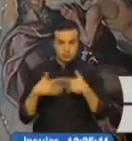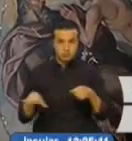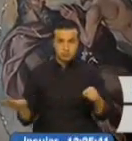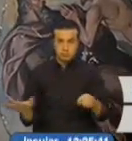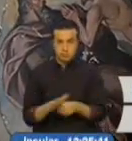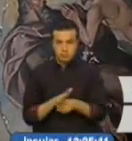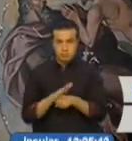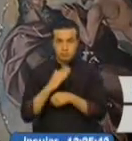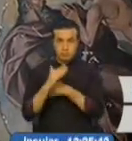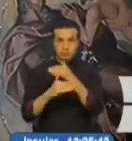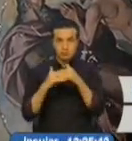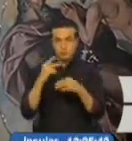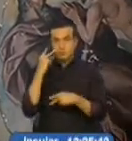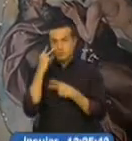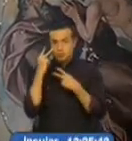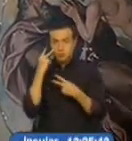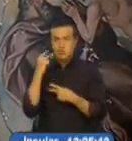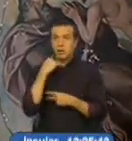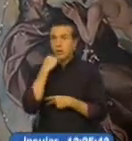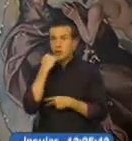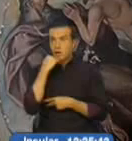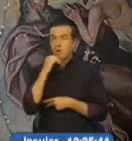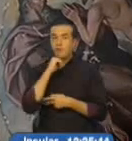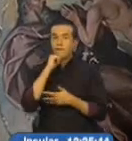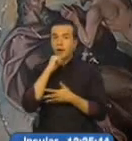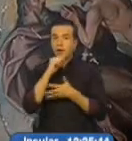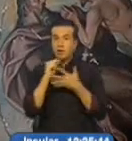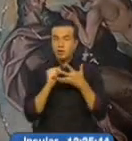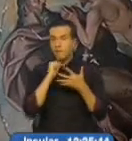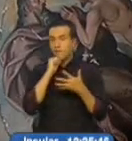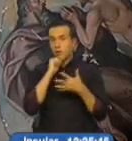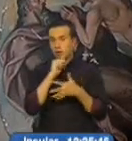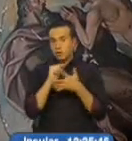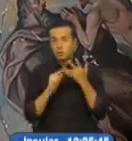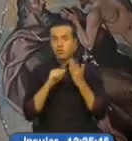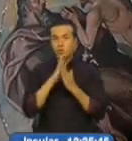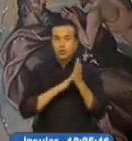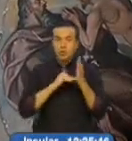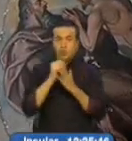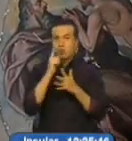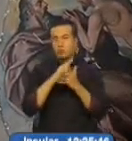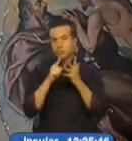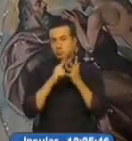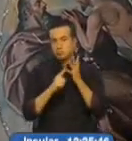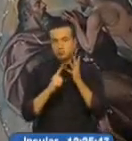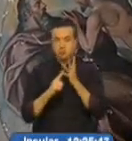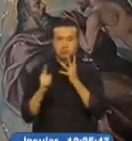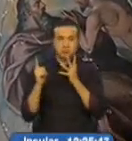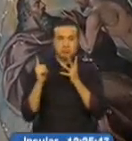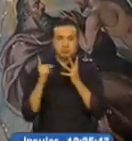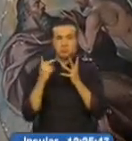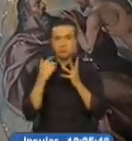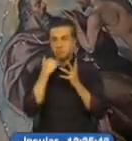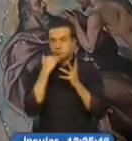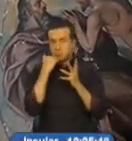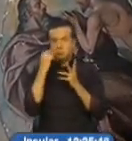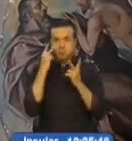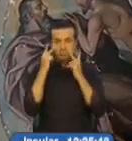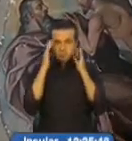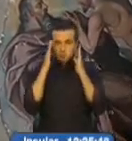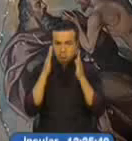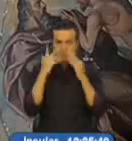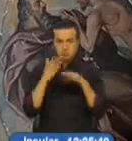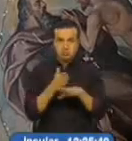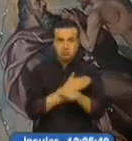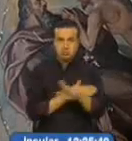esto, vamos a la parte estética, los faltantes de color, cromáticas, unificamos criterios de intervenciones